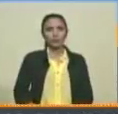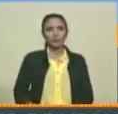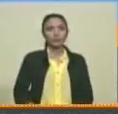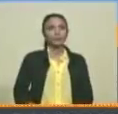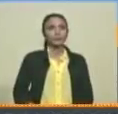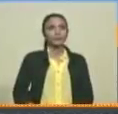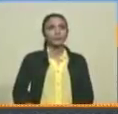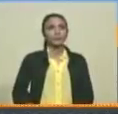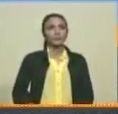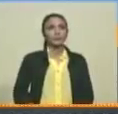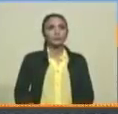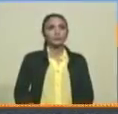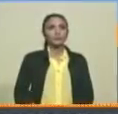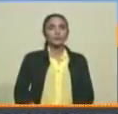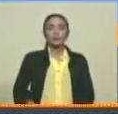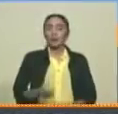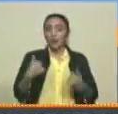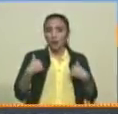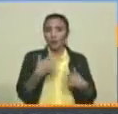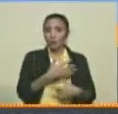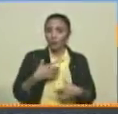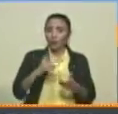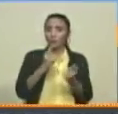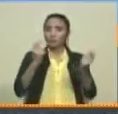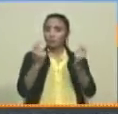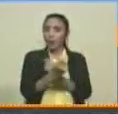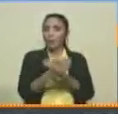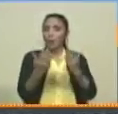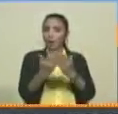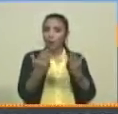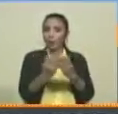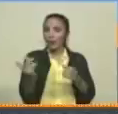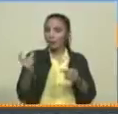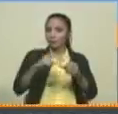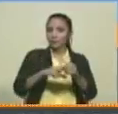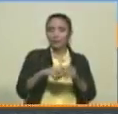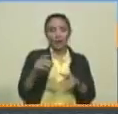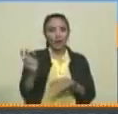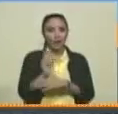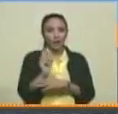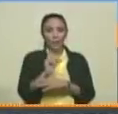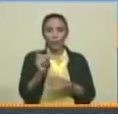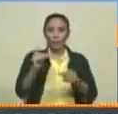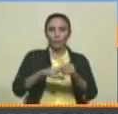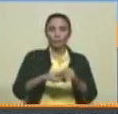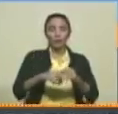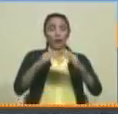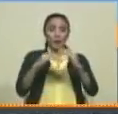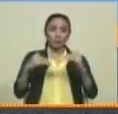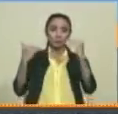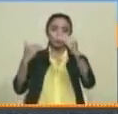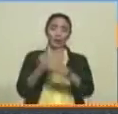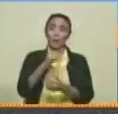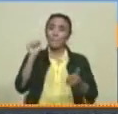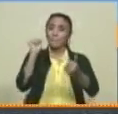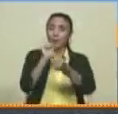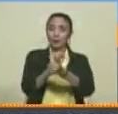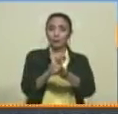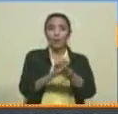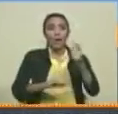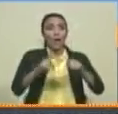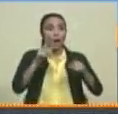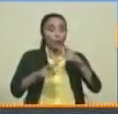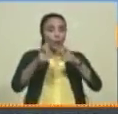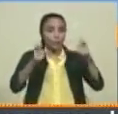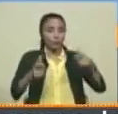reforma del Código Penal y se incluyan inmediatamente las más altas penas a aquellos que